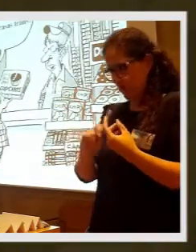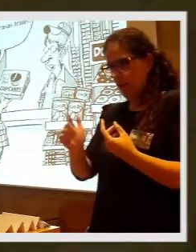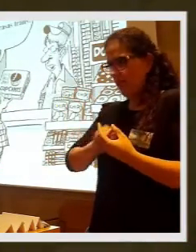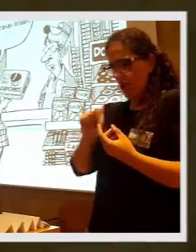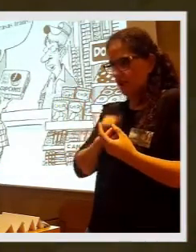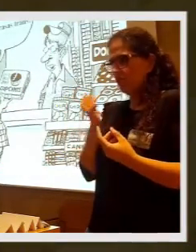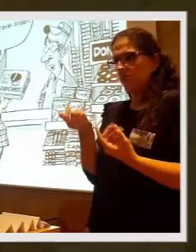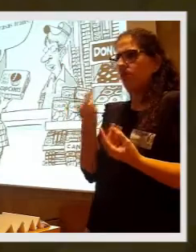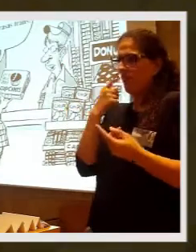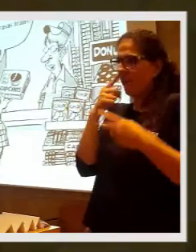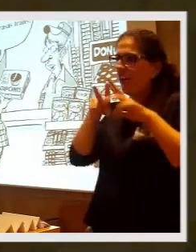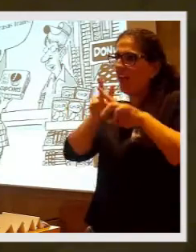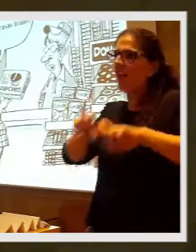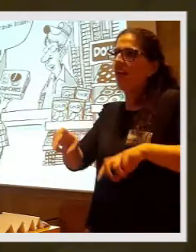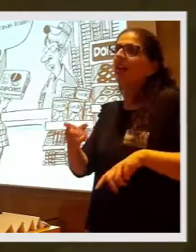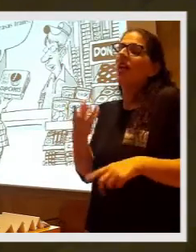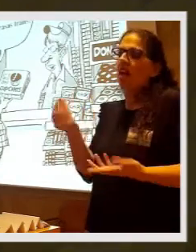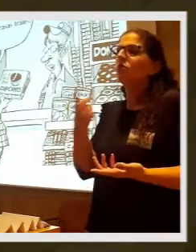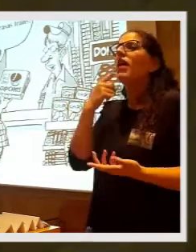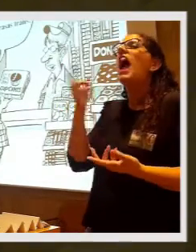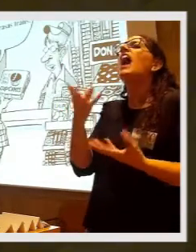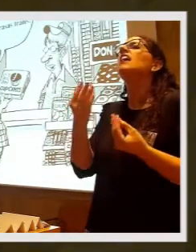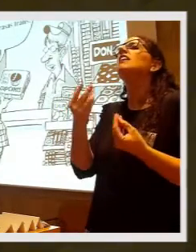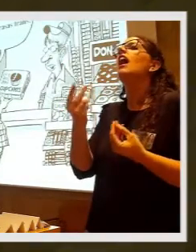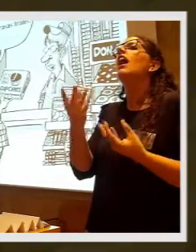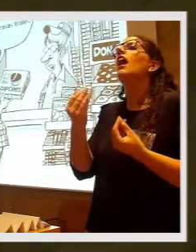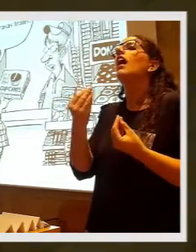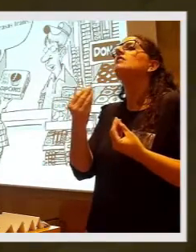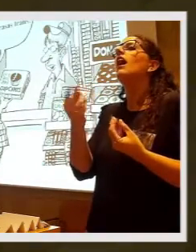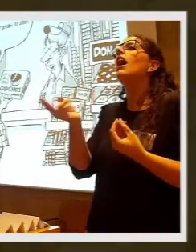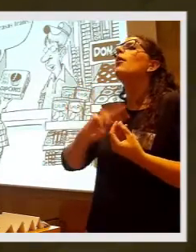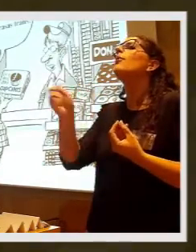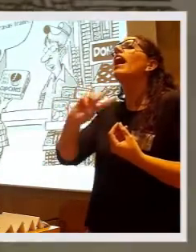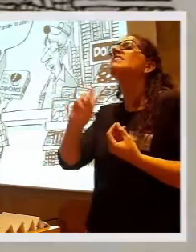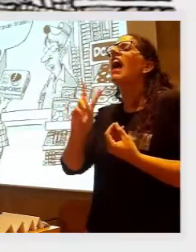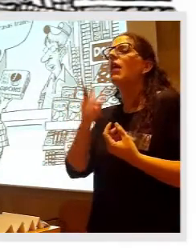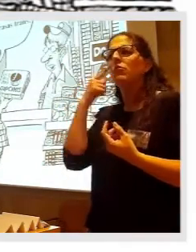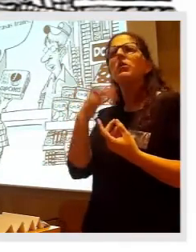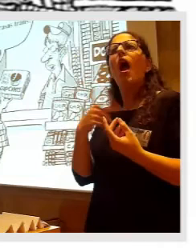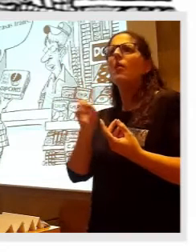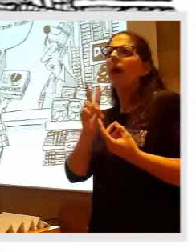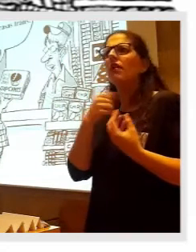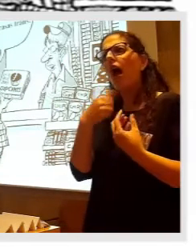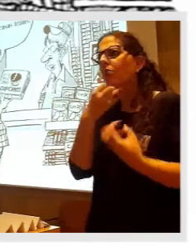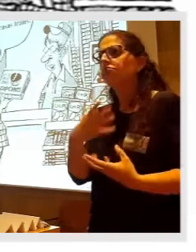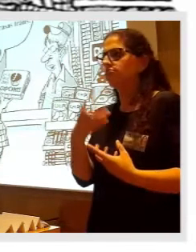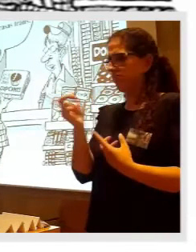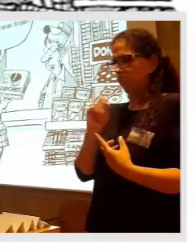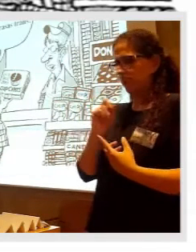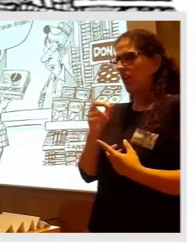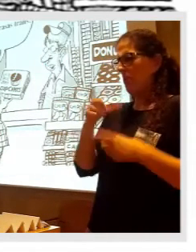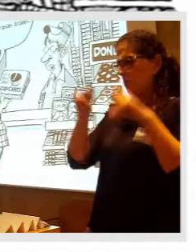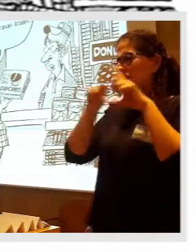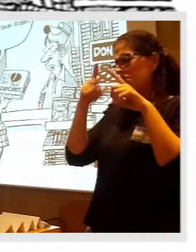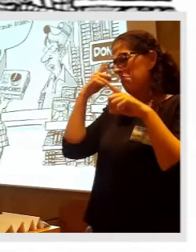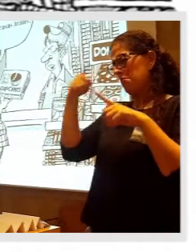Y el problema está que es difícil, como veis en este dibujo animado, encontrar, pero bueno, cada vez más las empresas lo saben y cada vez